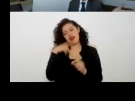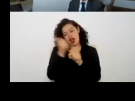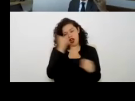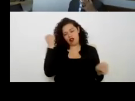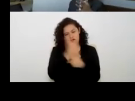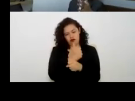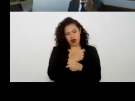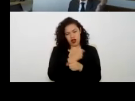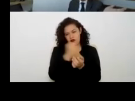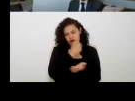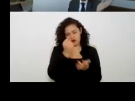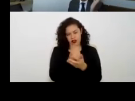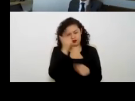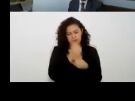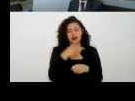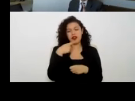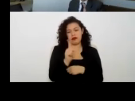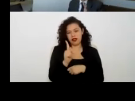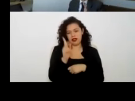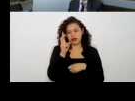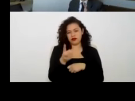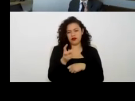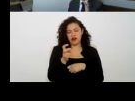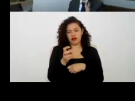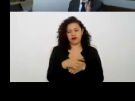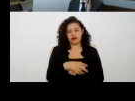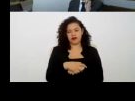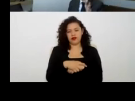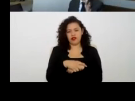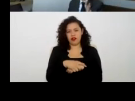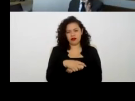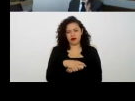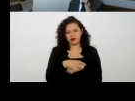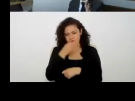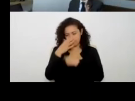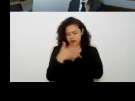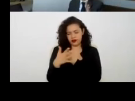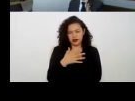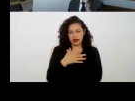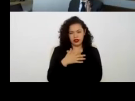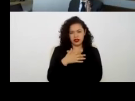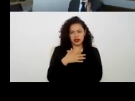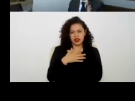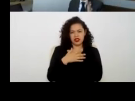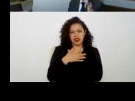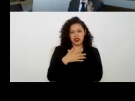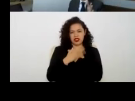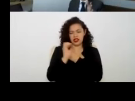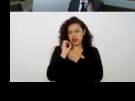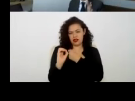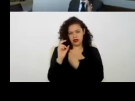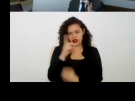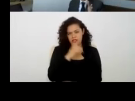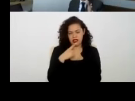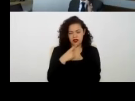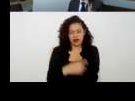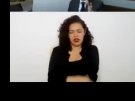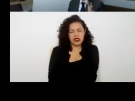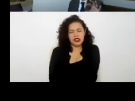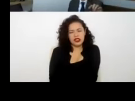pero no recibes el umbral que te obliga a dar aviso, tienes que dar tu aviso en ceros y tu expediente de